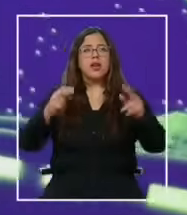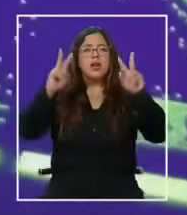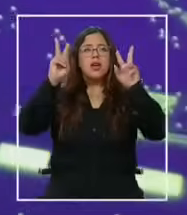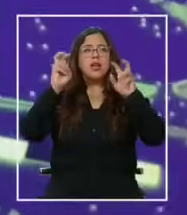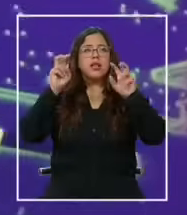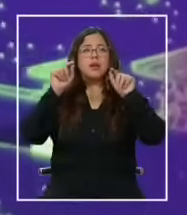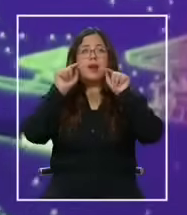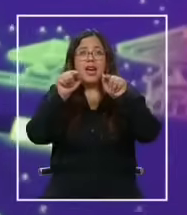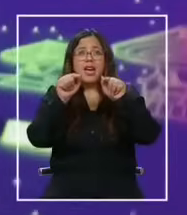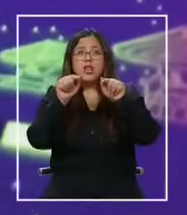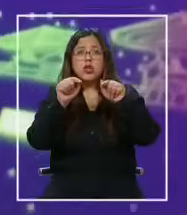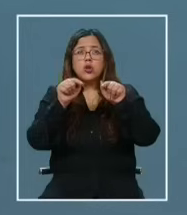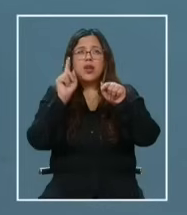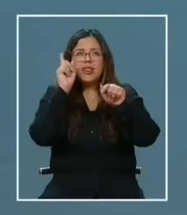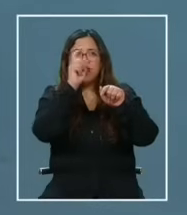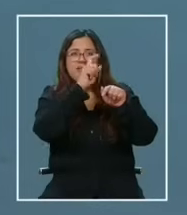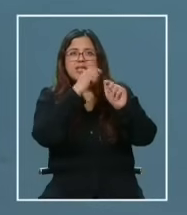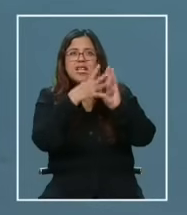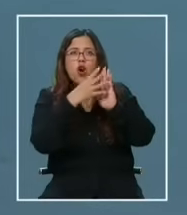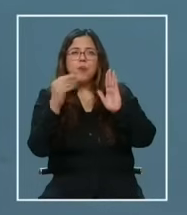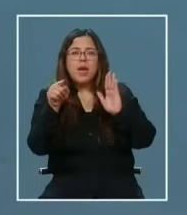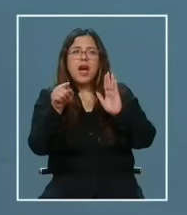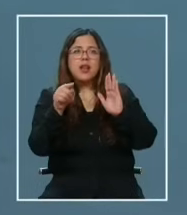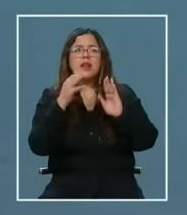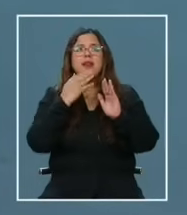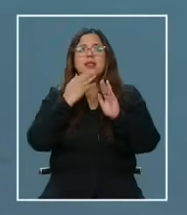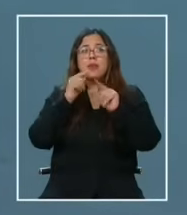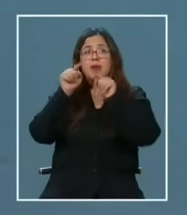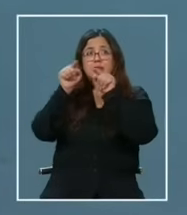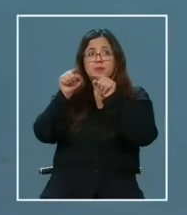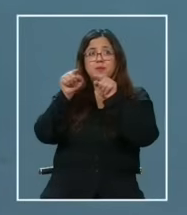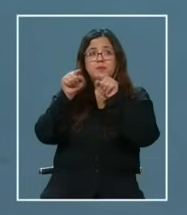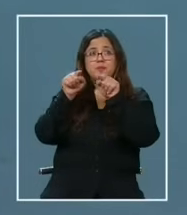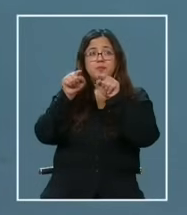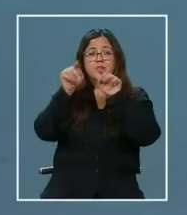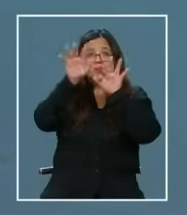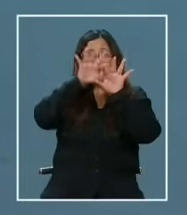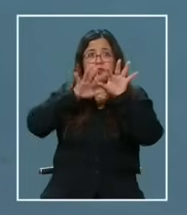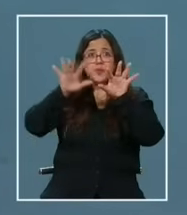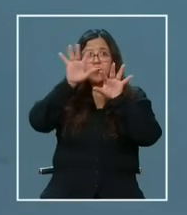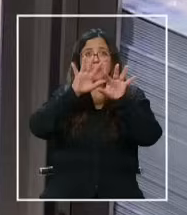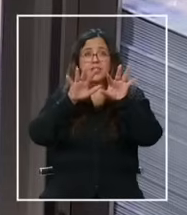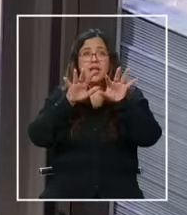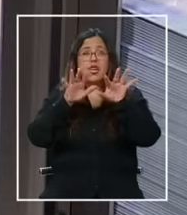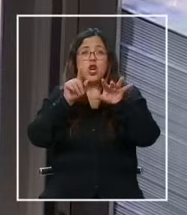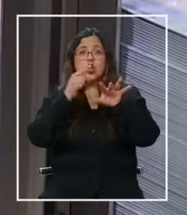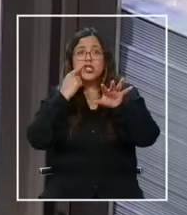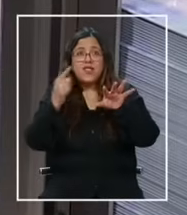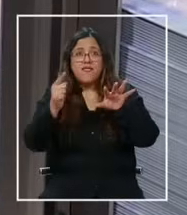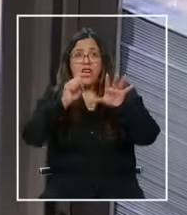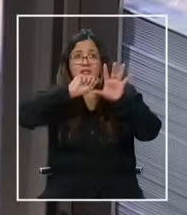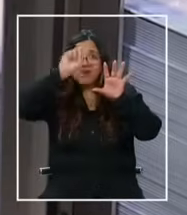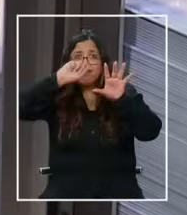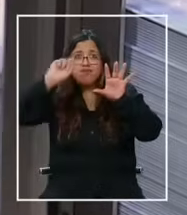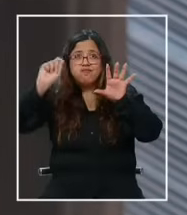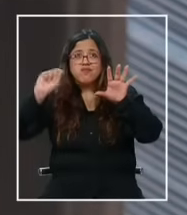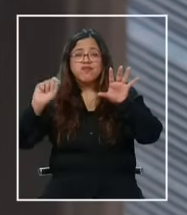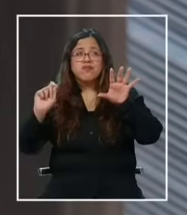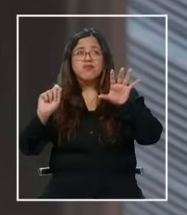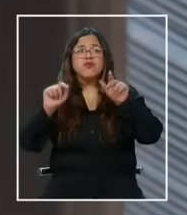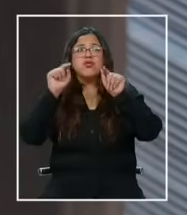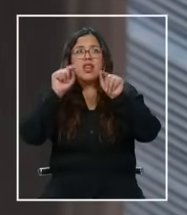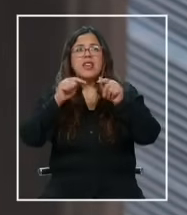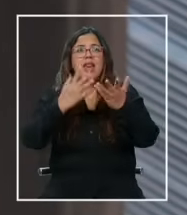es muy difícil de copiar la cédula esconde a los moay de rapanui en tinta invisible nuevos documentos con una